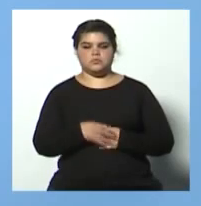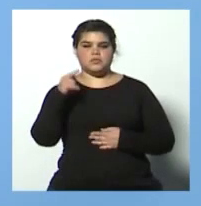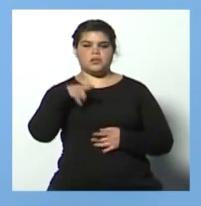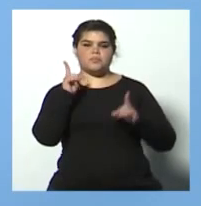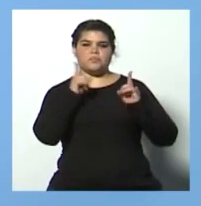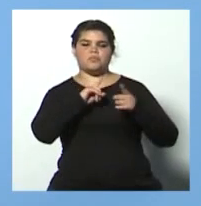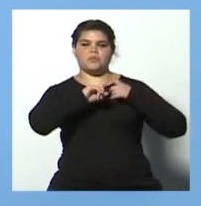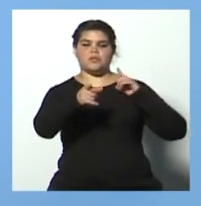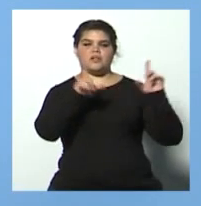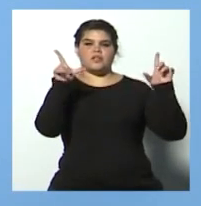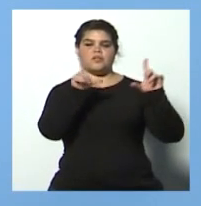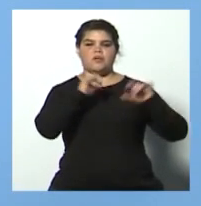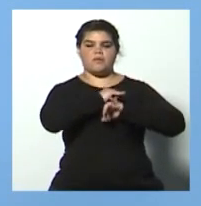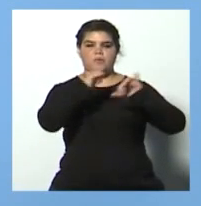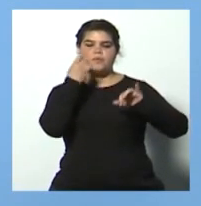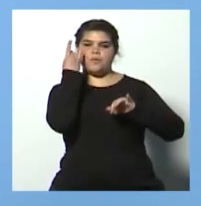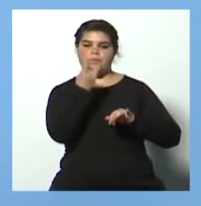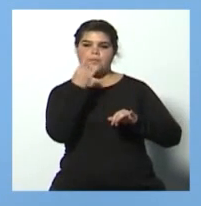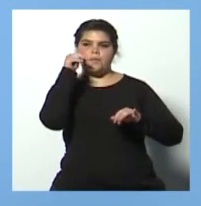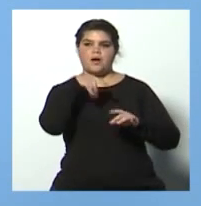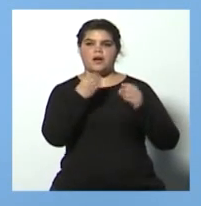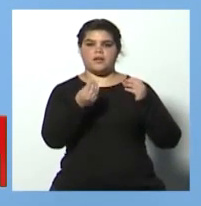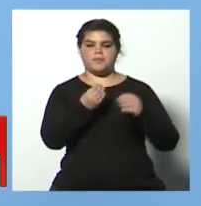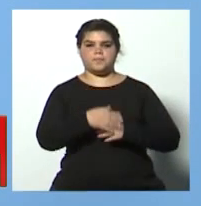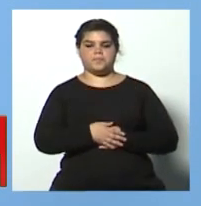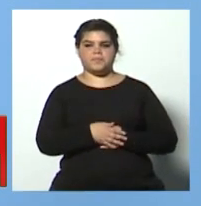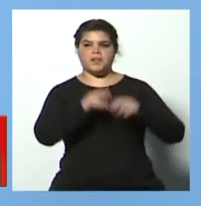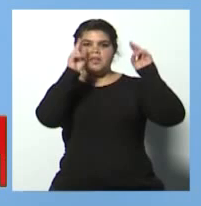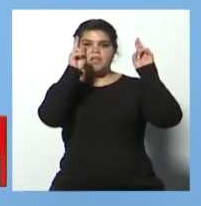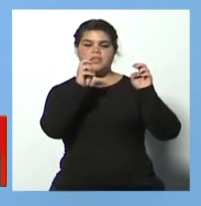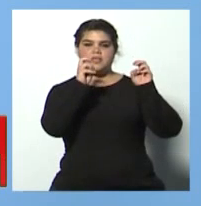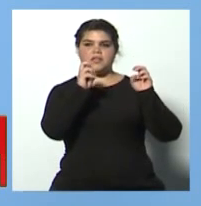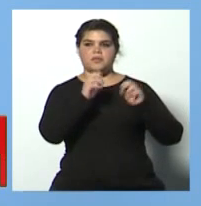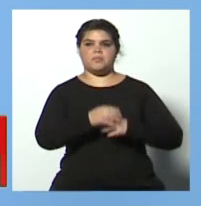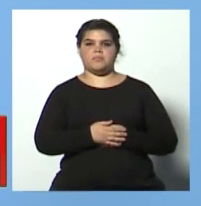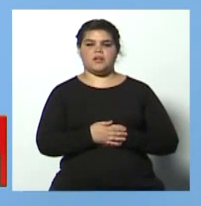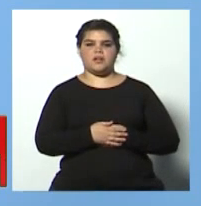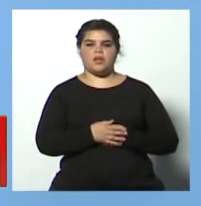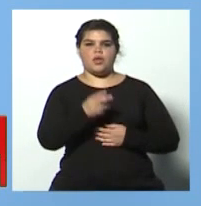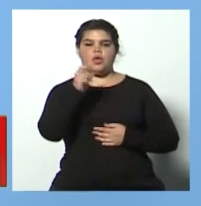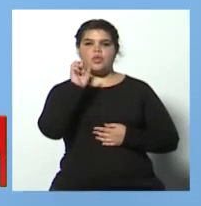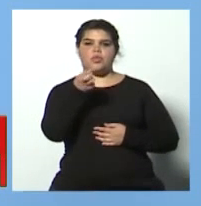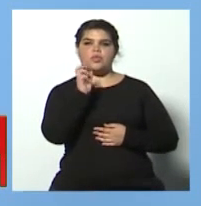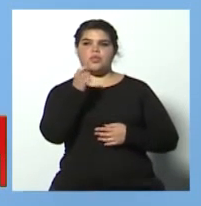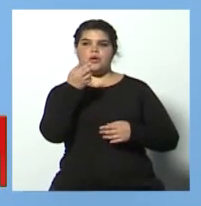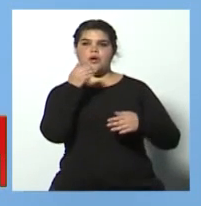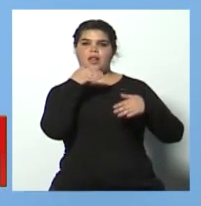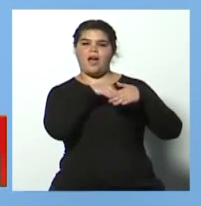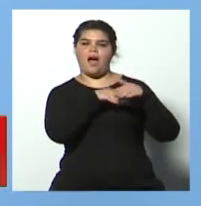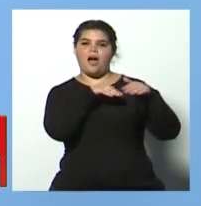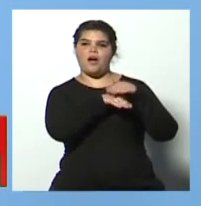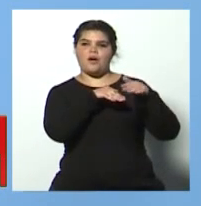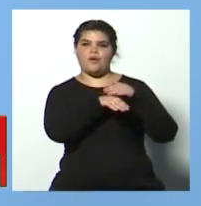Seguimos en vivo en Panorama U Edición Central y vamos a tratar el tema del dólar ahorro. Agosto fue el